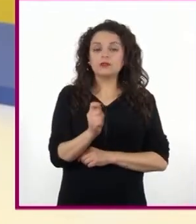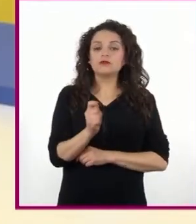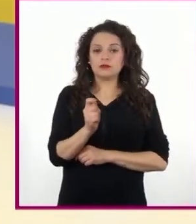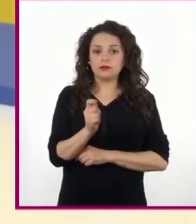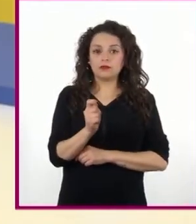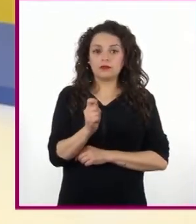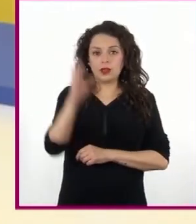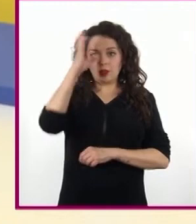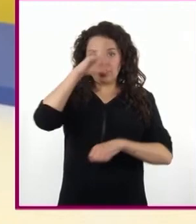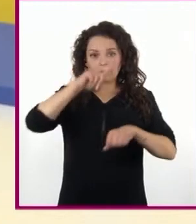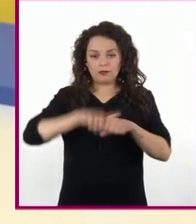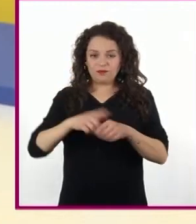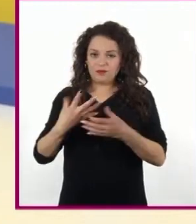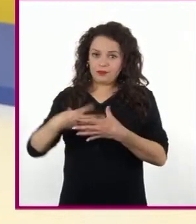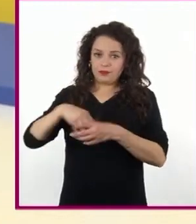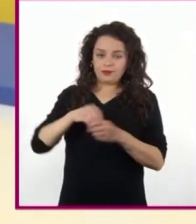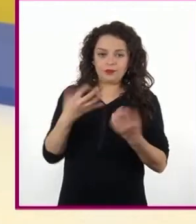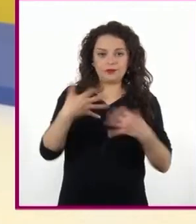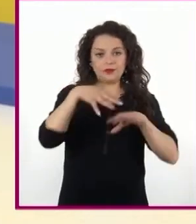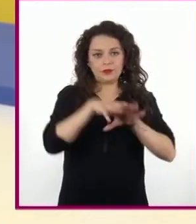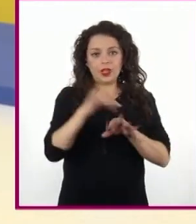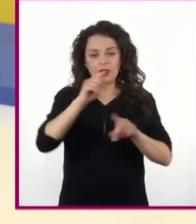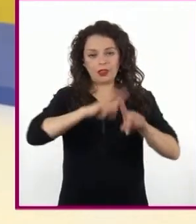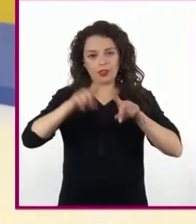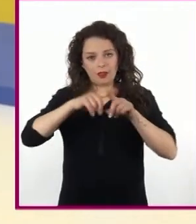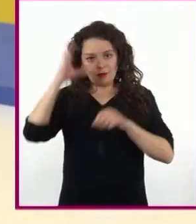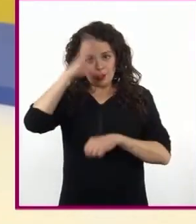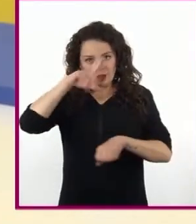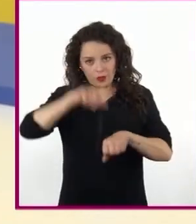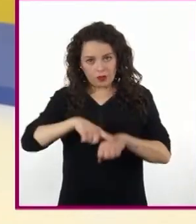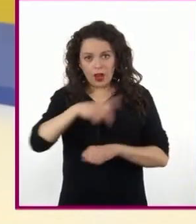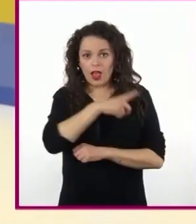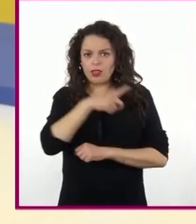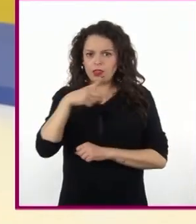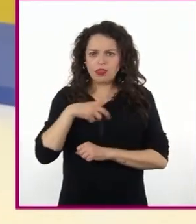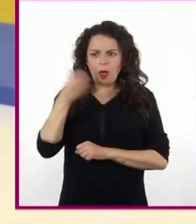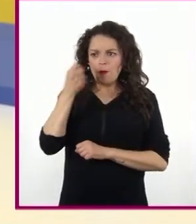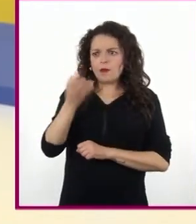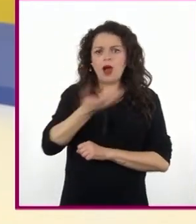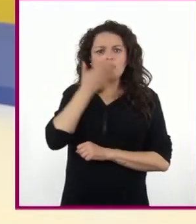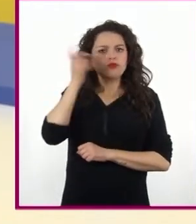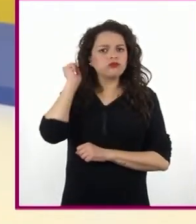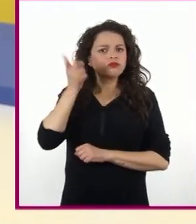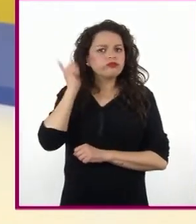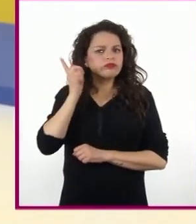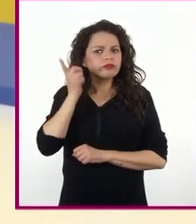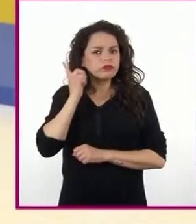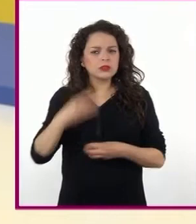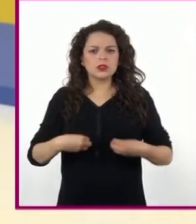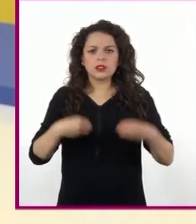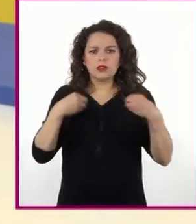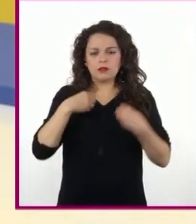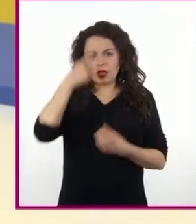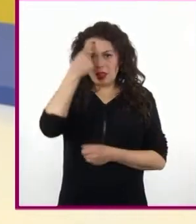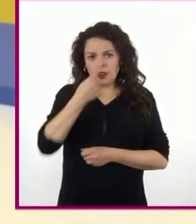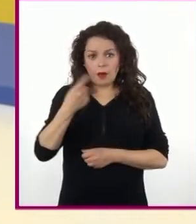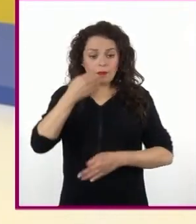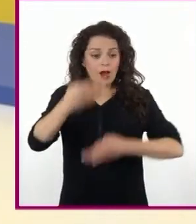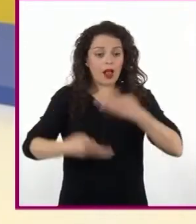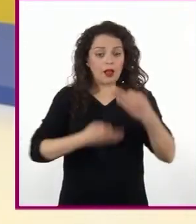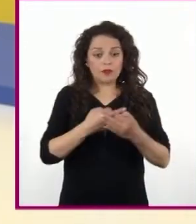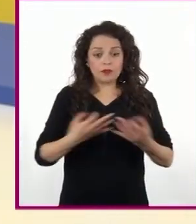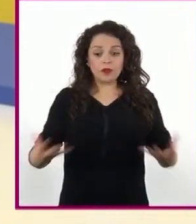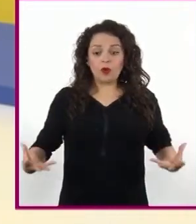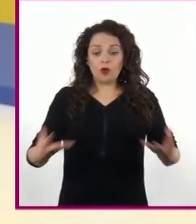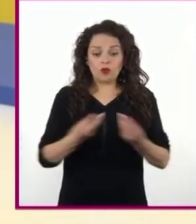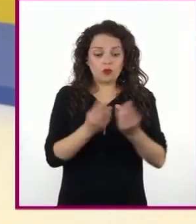convivencia. Esta debe irse cimentando desde las relaciones cotidianas con la finalidad de que todas y todos formen parte de